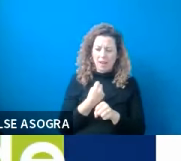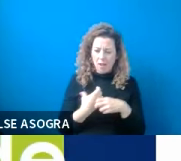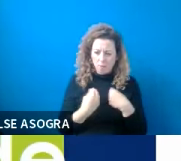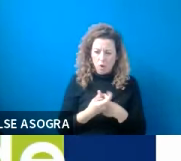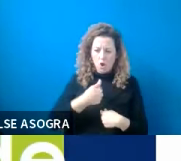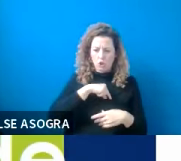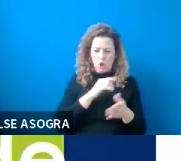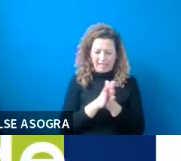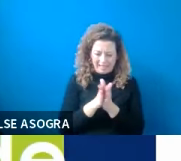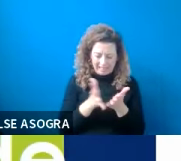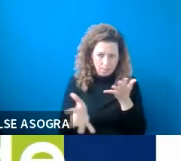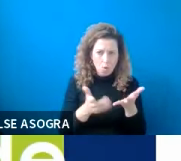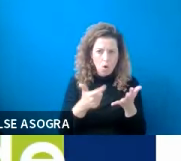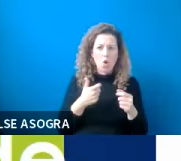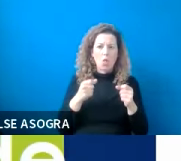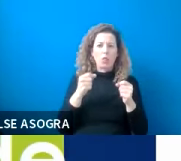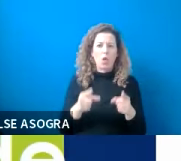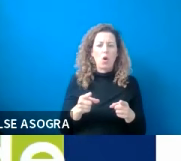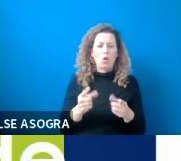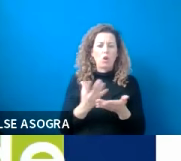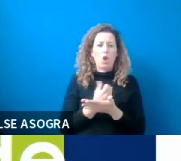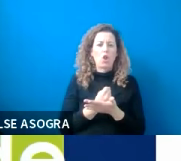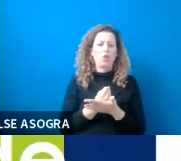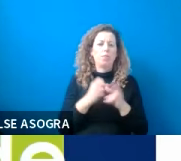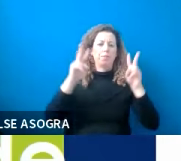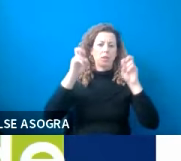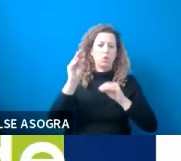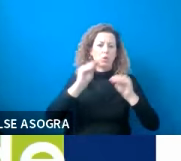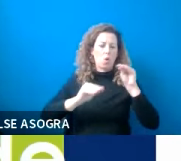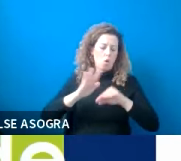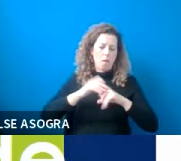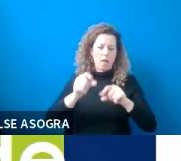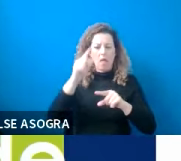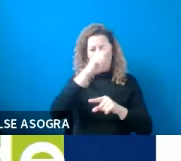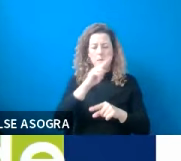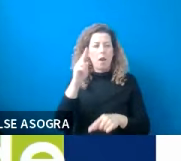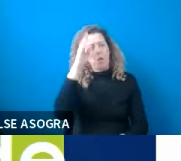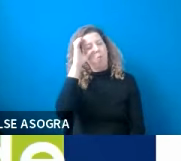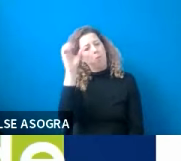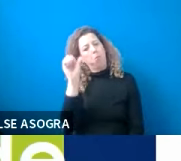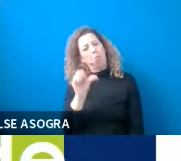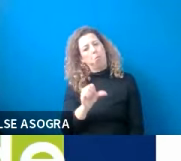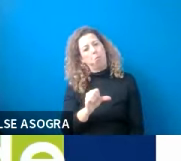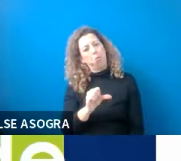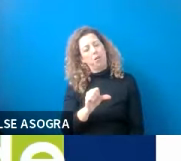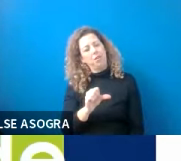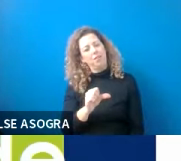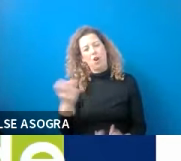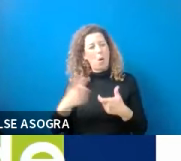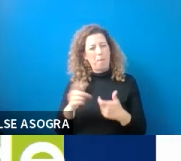estimulábamos y dábamos recetas, entre comillas, los padres que eran observadores pasivos de lo que sucedía aquí, ¿no?